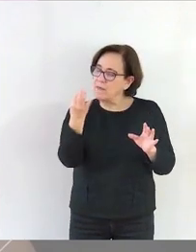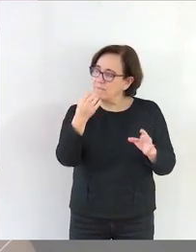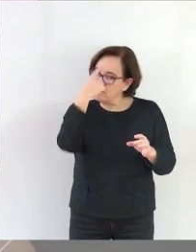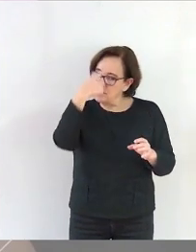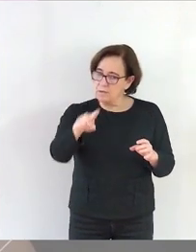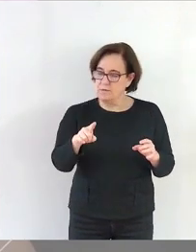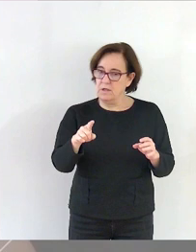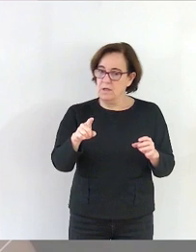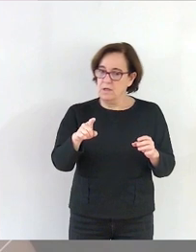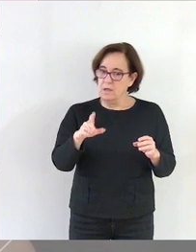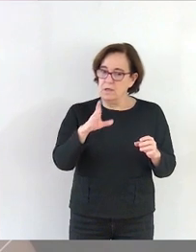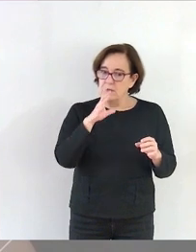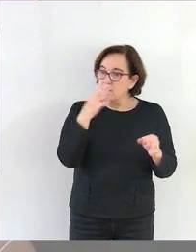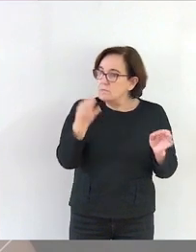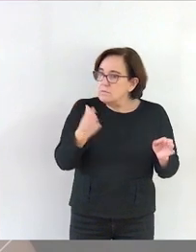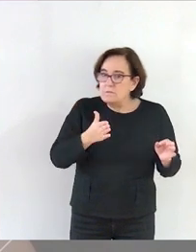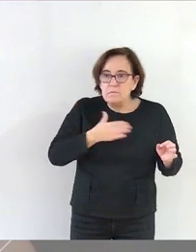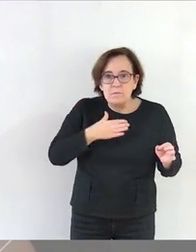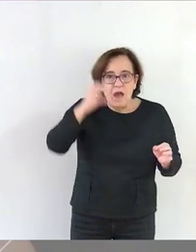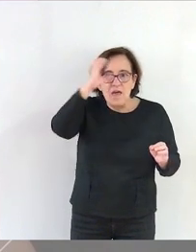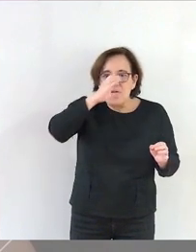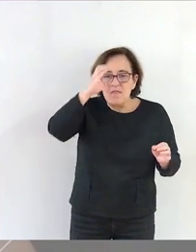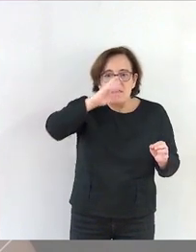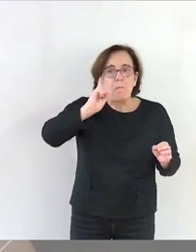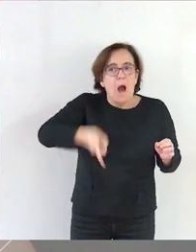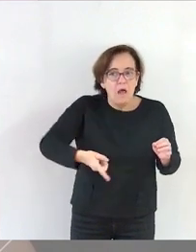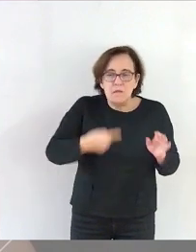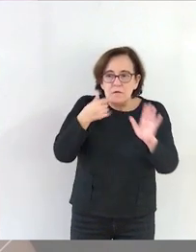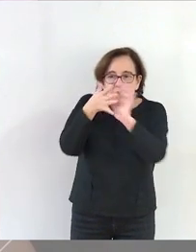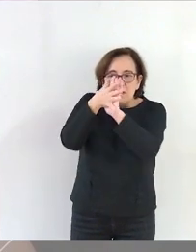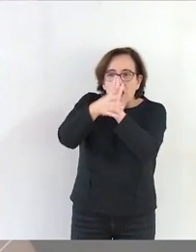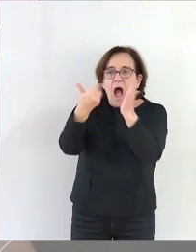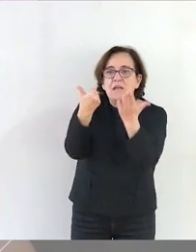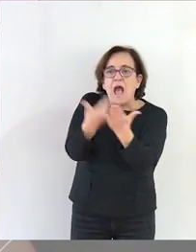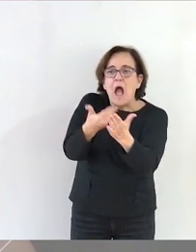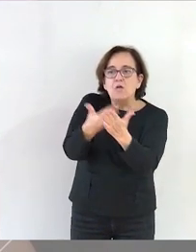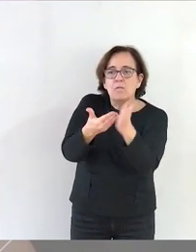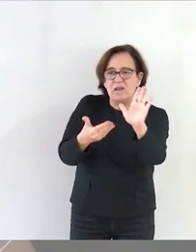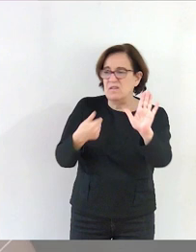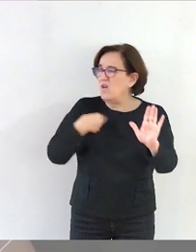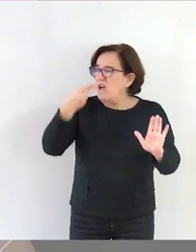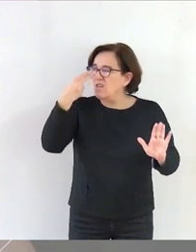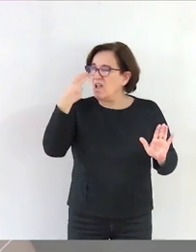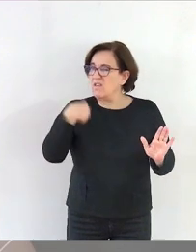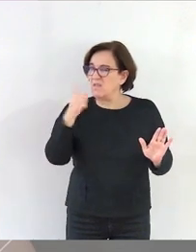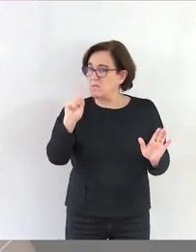saber que la razón está de nuestra parte eh No los intereses yo el único interés que tengo es que yo que mis